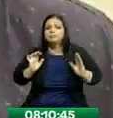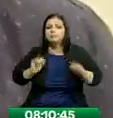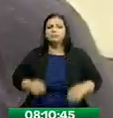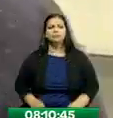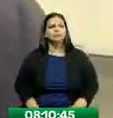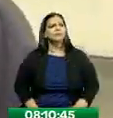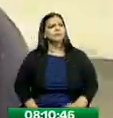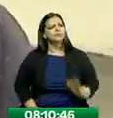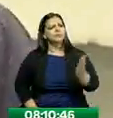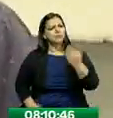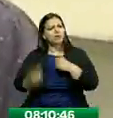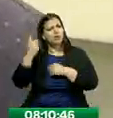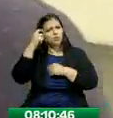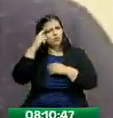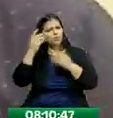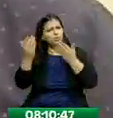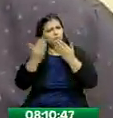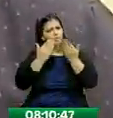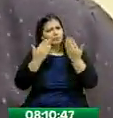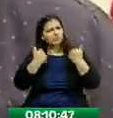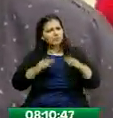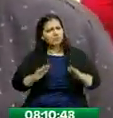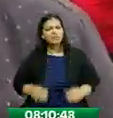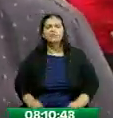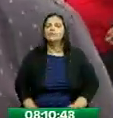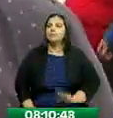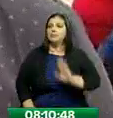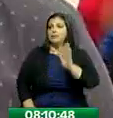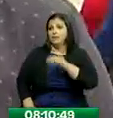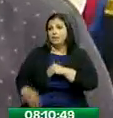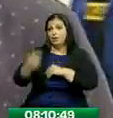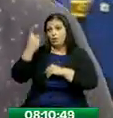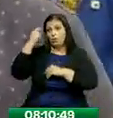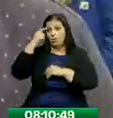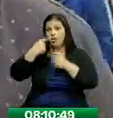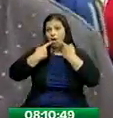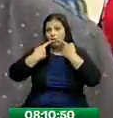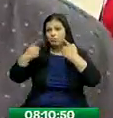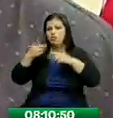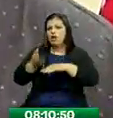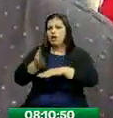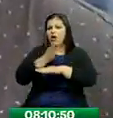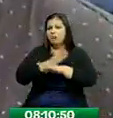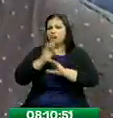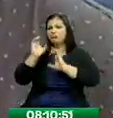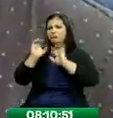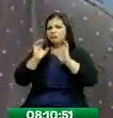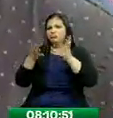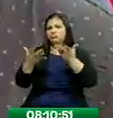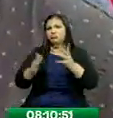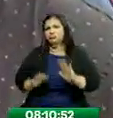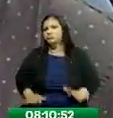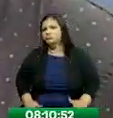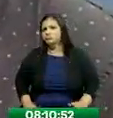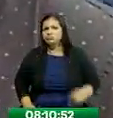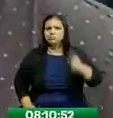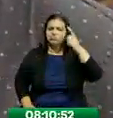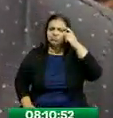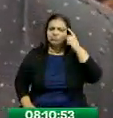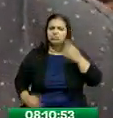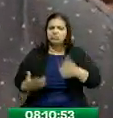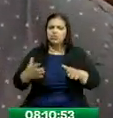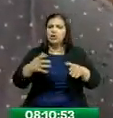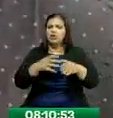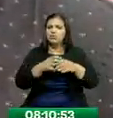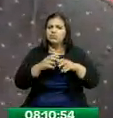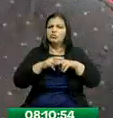a esa paralización? No, todavía no. Por eso, supuestamente esto de aquí es para hacernos llamar la atención de que nosotros estamos inconformes con lo que ha